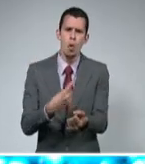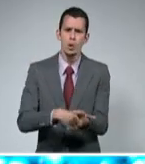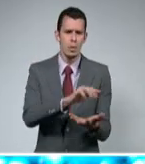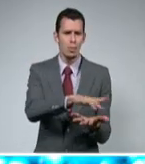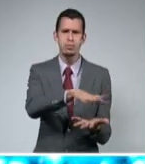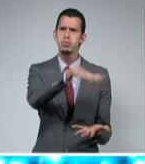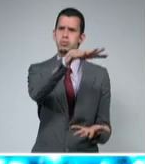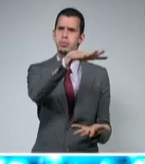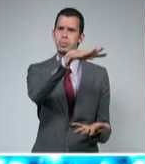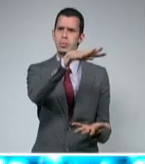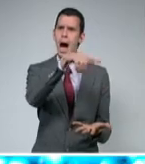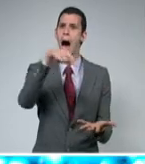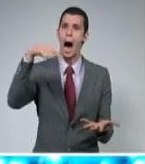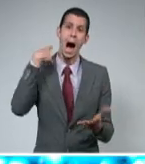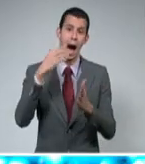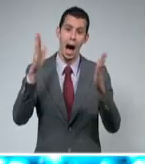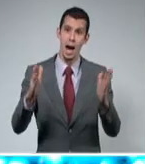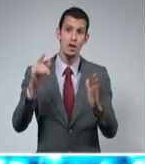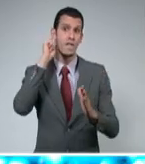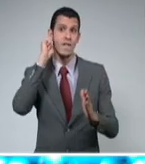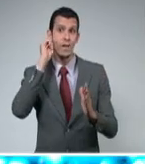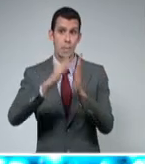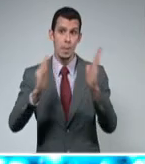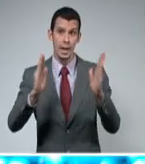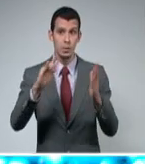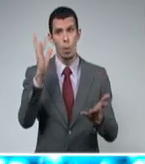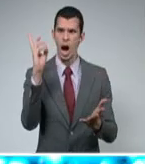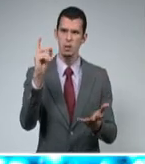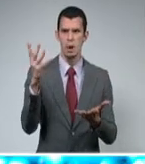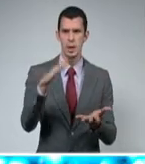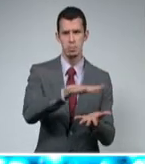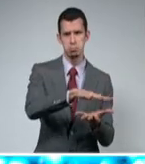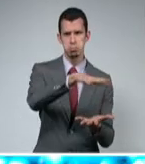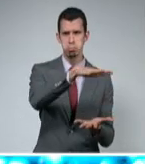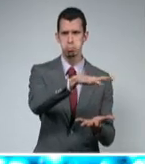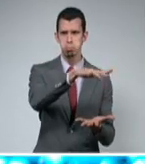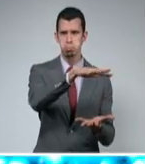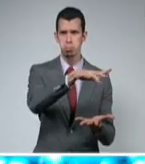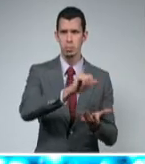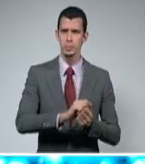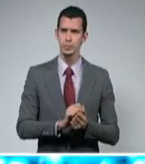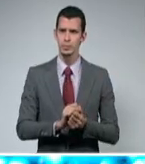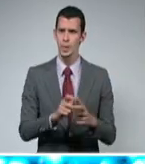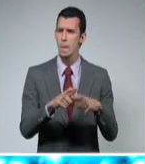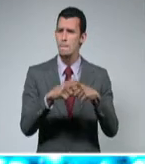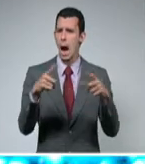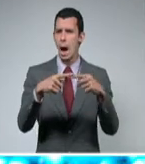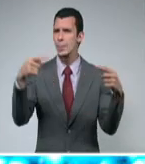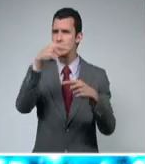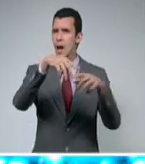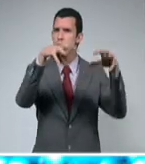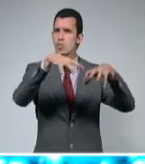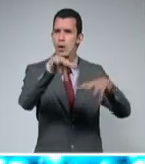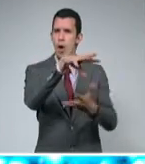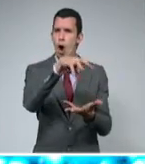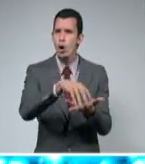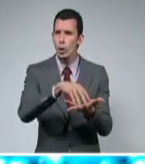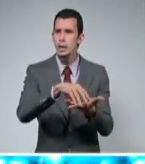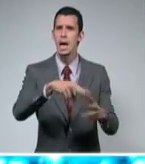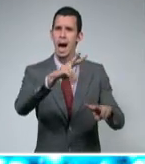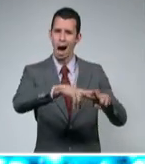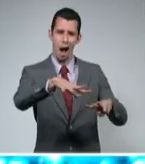los acumulados relativos fueron muy diferentes. El mayor se registró en Occidente y fue el único que superó el 100%, a la